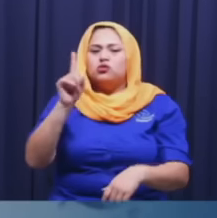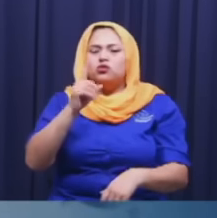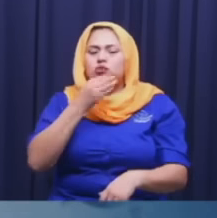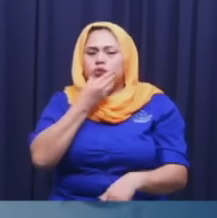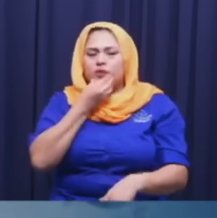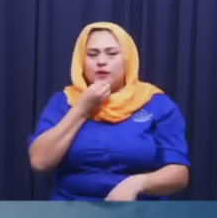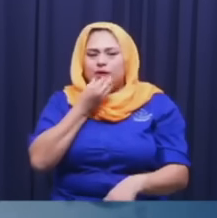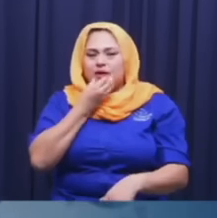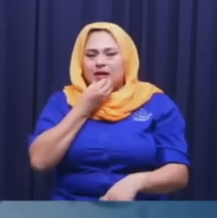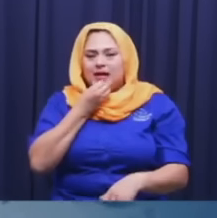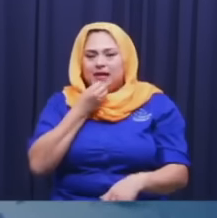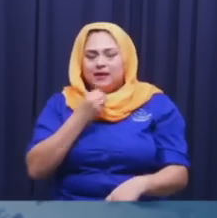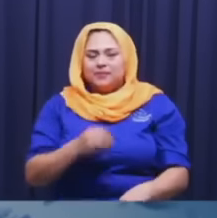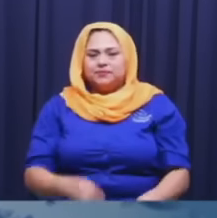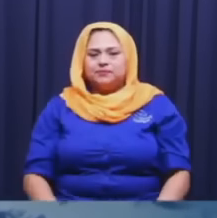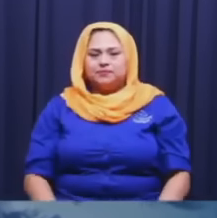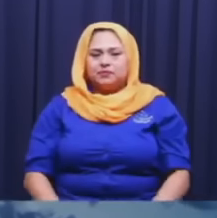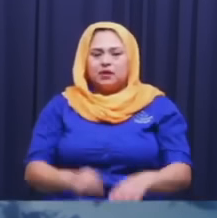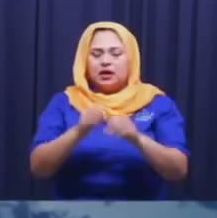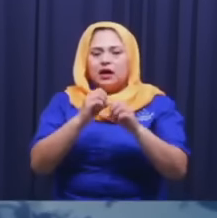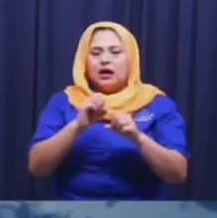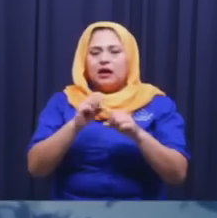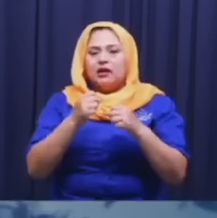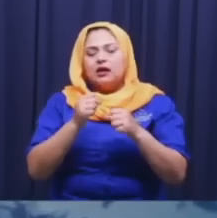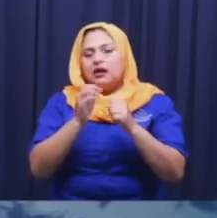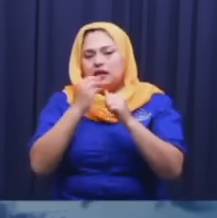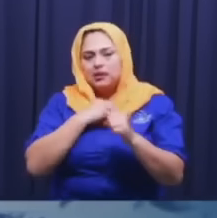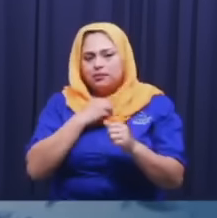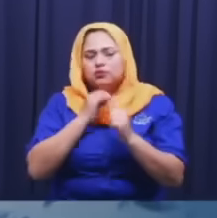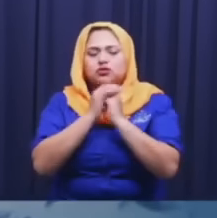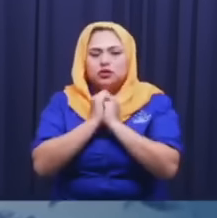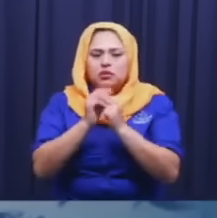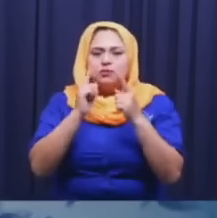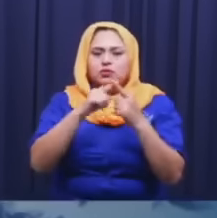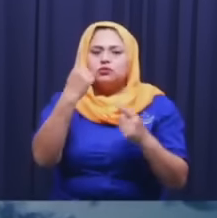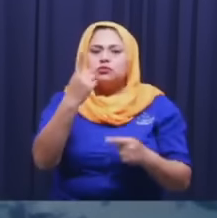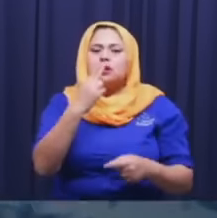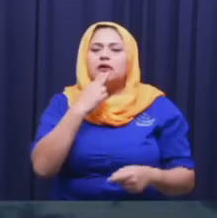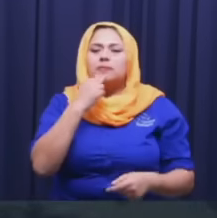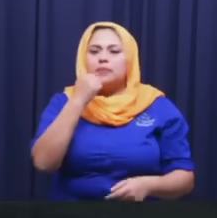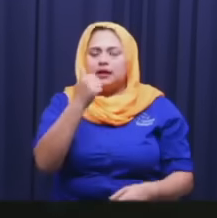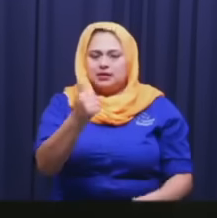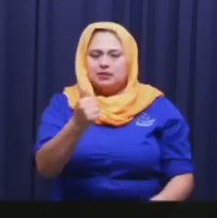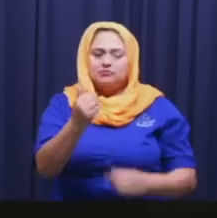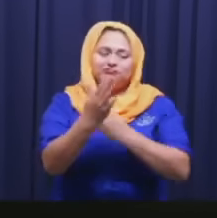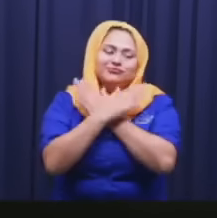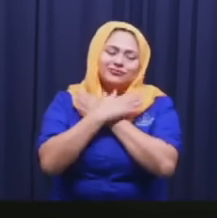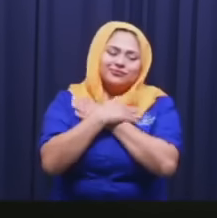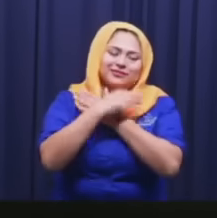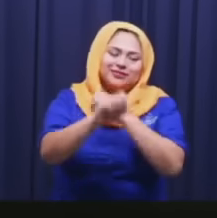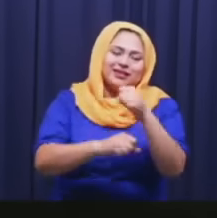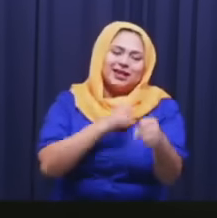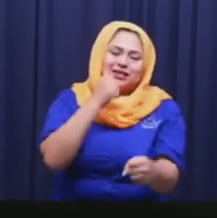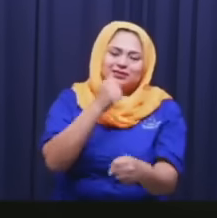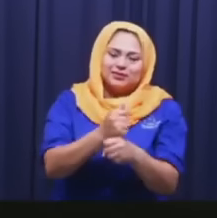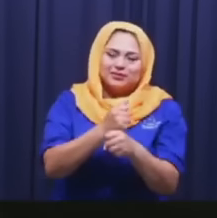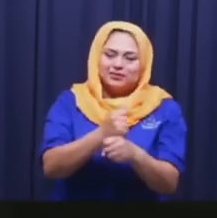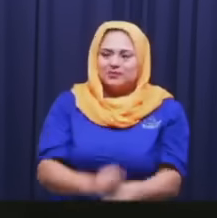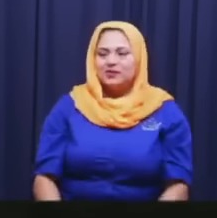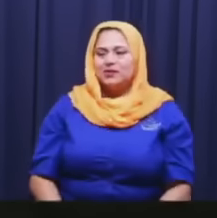todavía. Pero queremos orar, por favor. Hermana Claudia de León está cumpliendo años y pide que oremos por